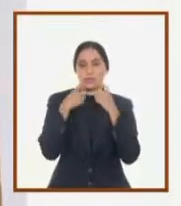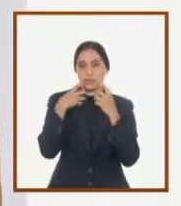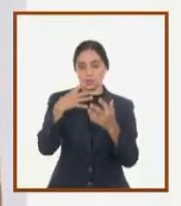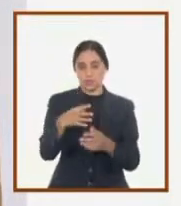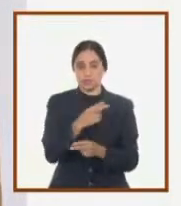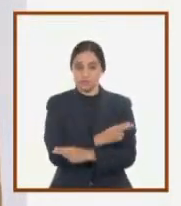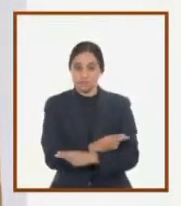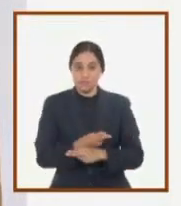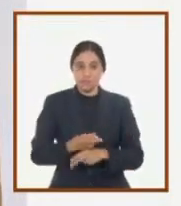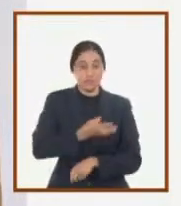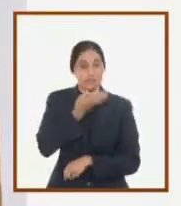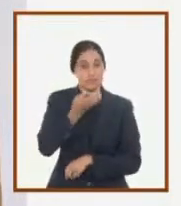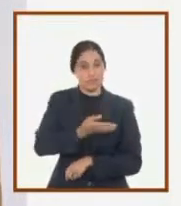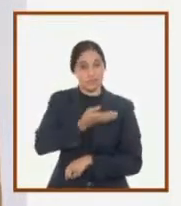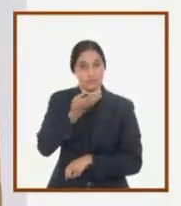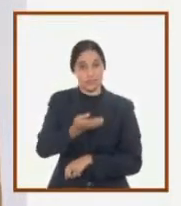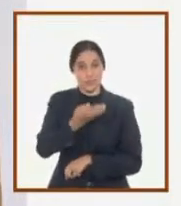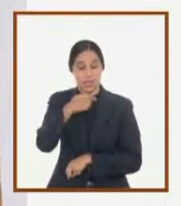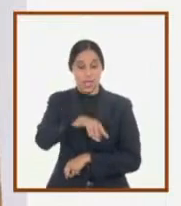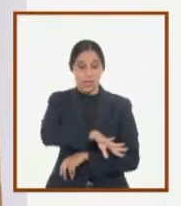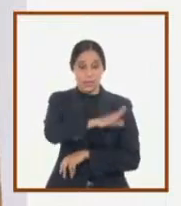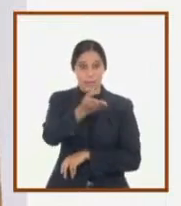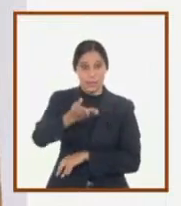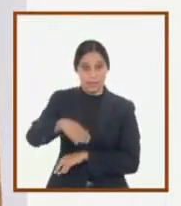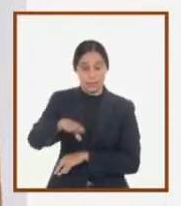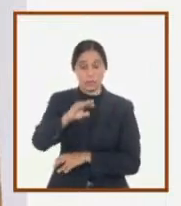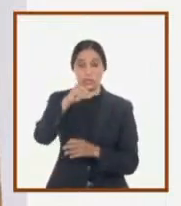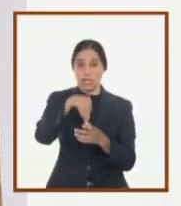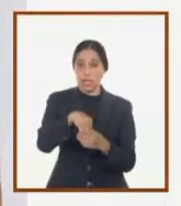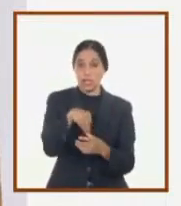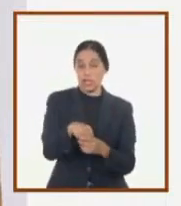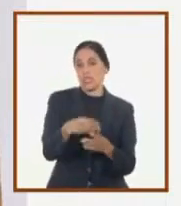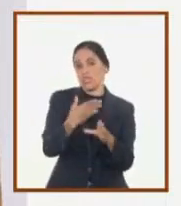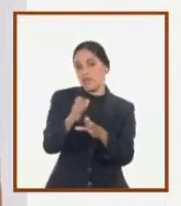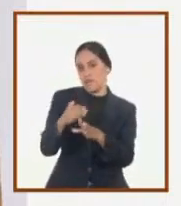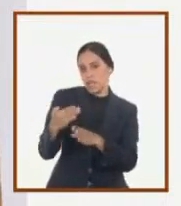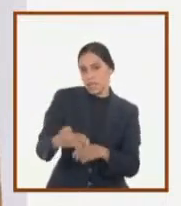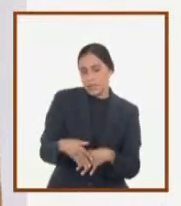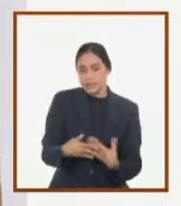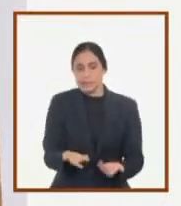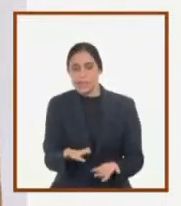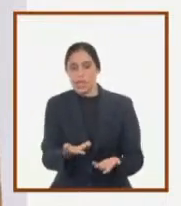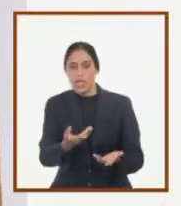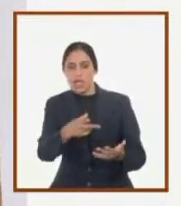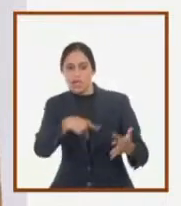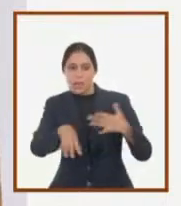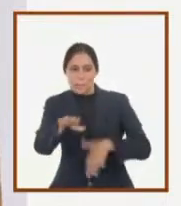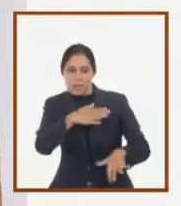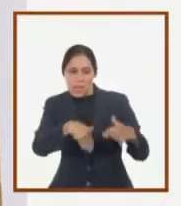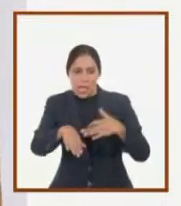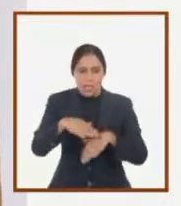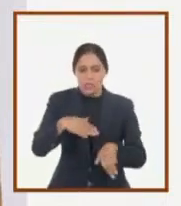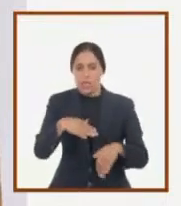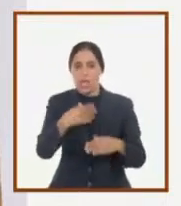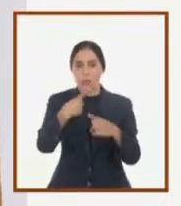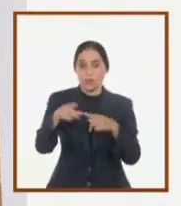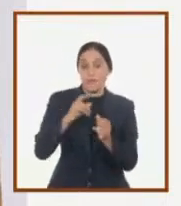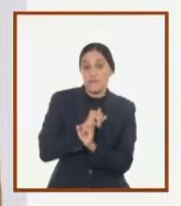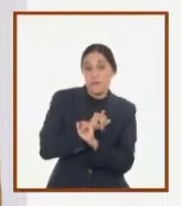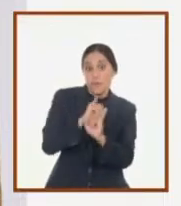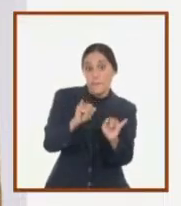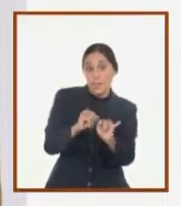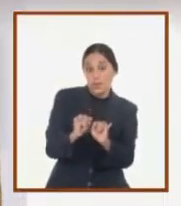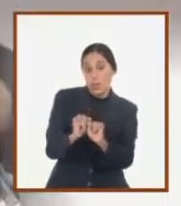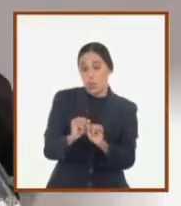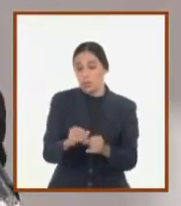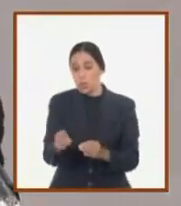historia en los lugares de la Sierra maestra en en las coloradas todo se fue Armando toda esa información se fue compilando